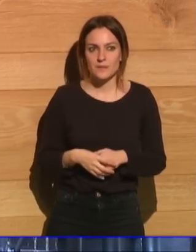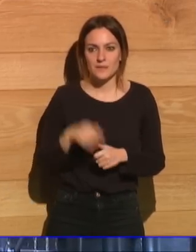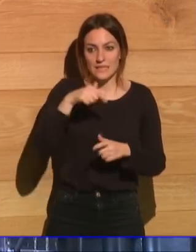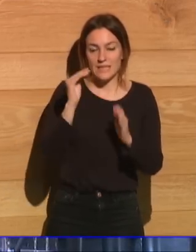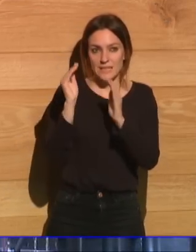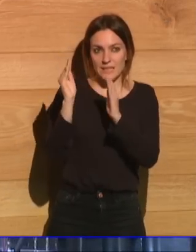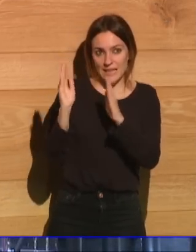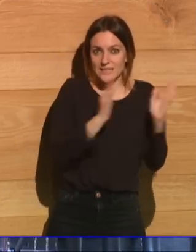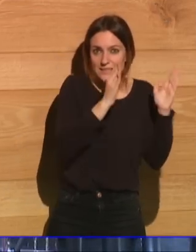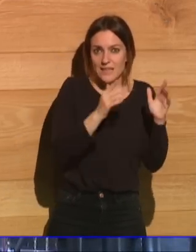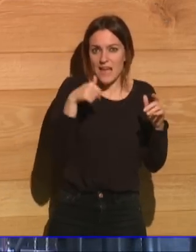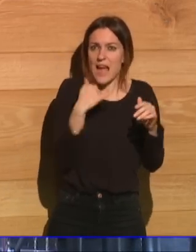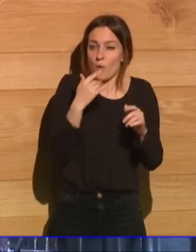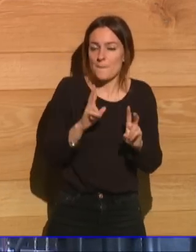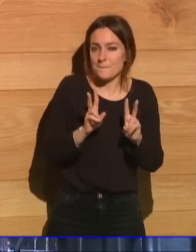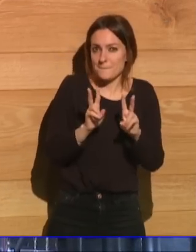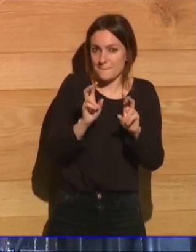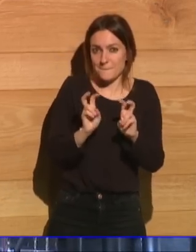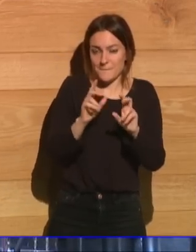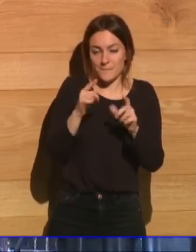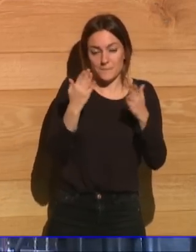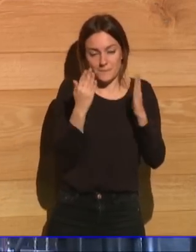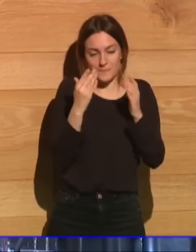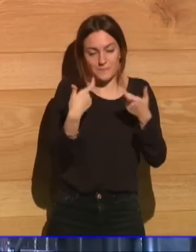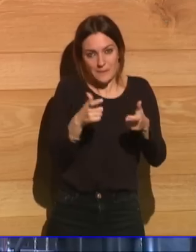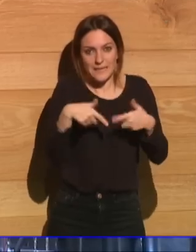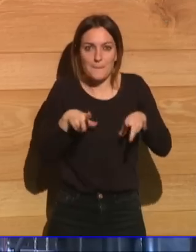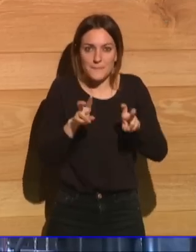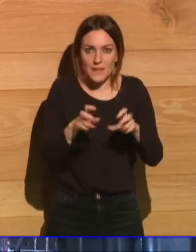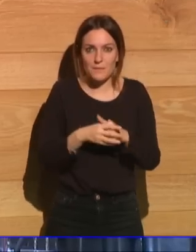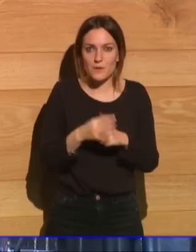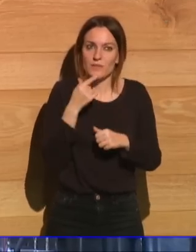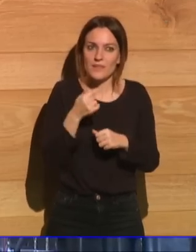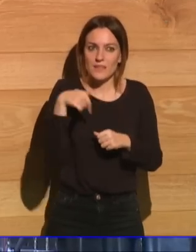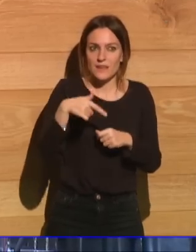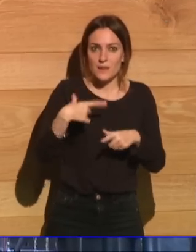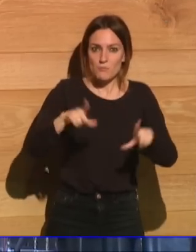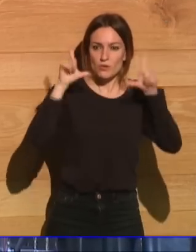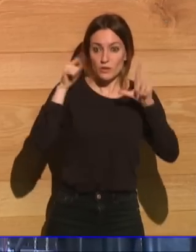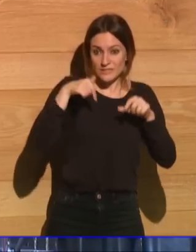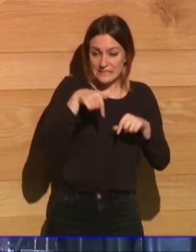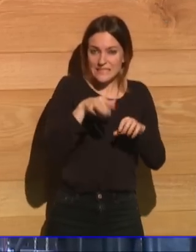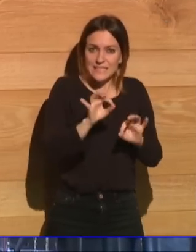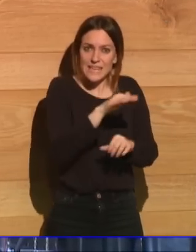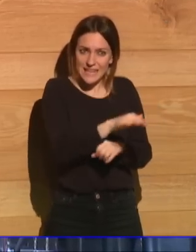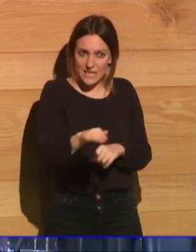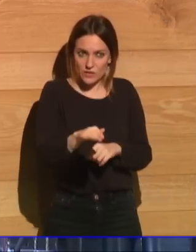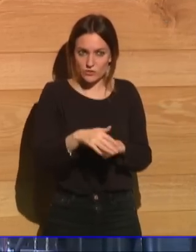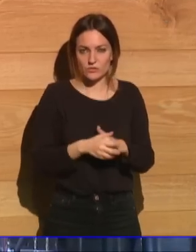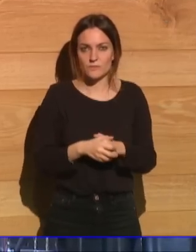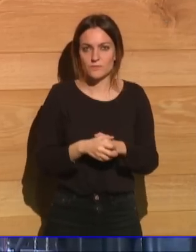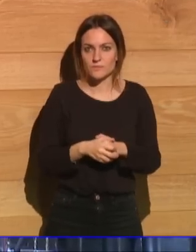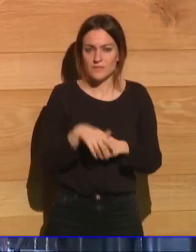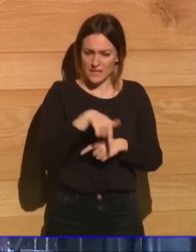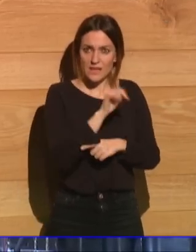por ejemplo, del principio, que ignora por completo que los protagonistas de esa escena están siendo niños. Ojo, porque es